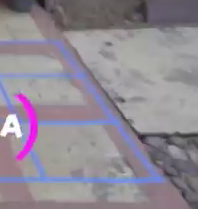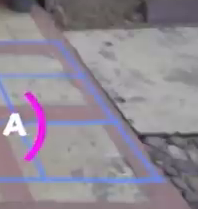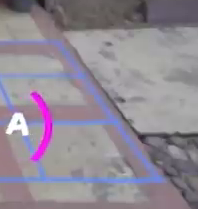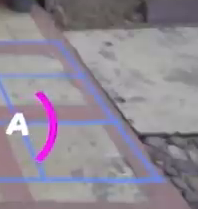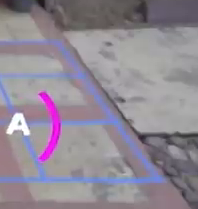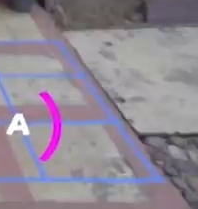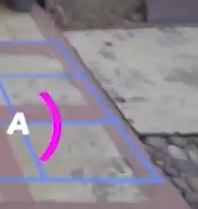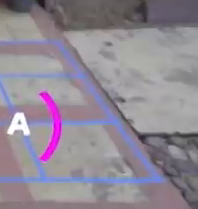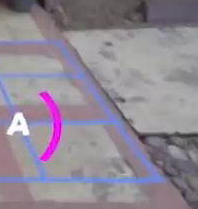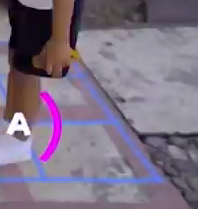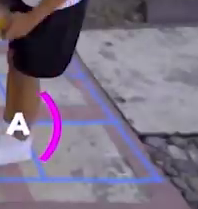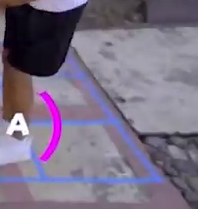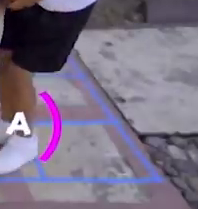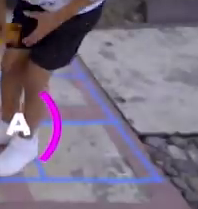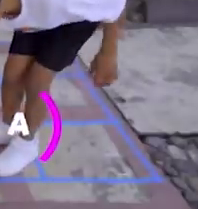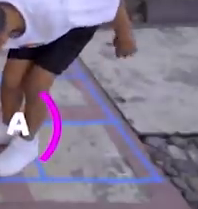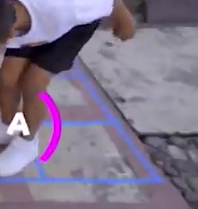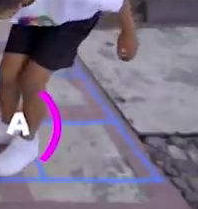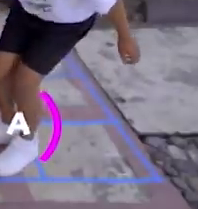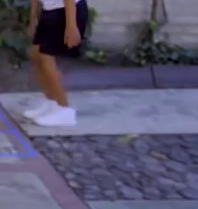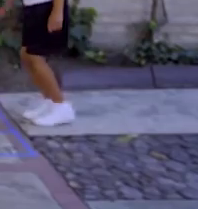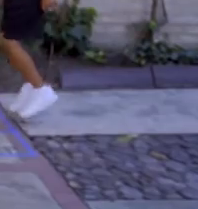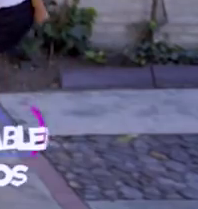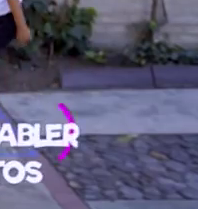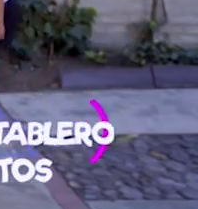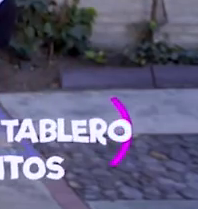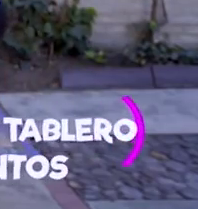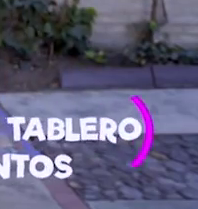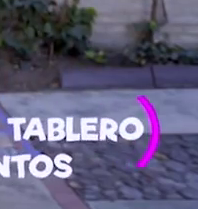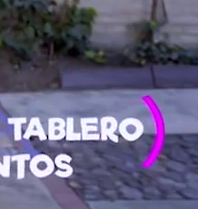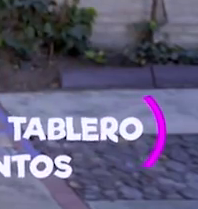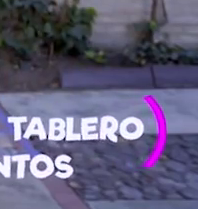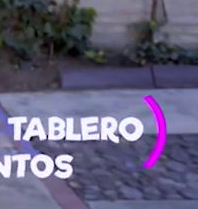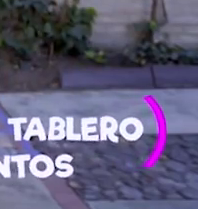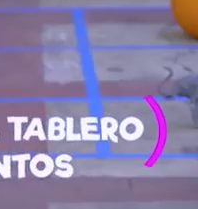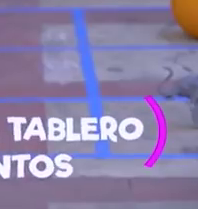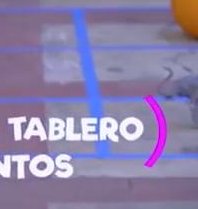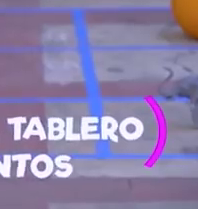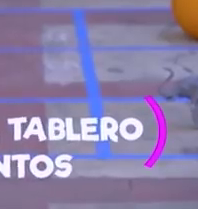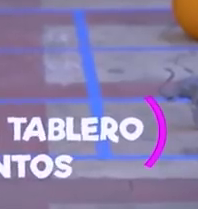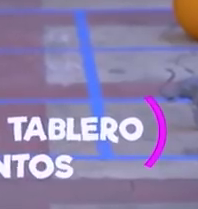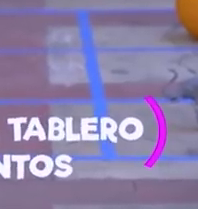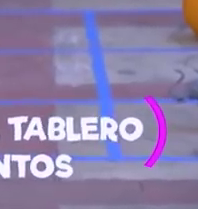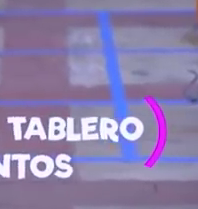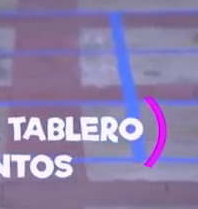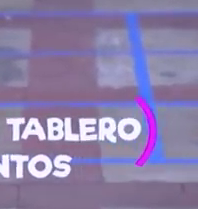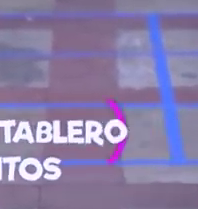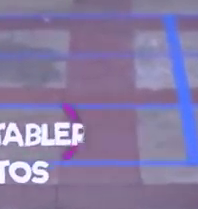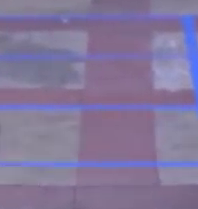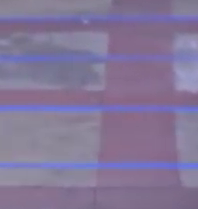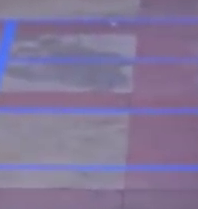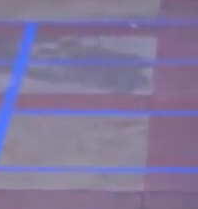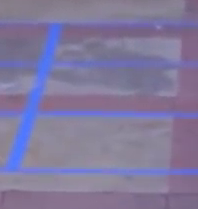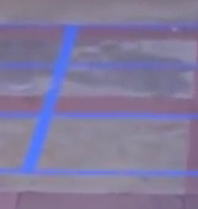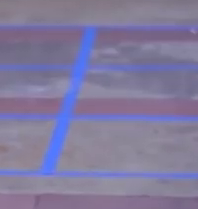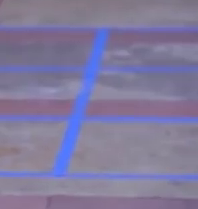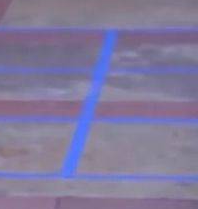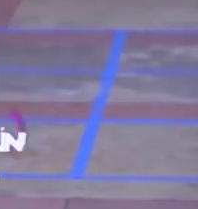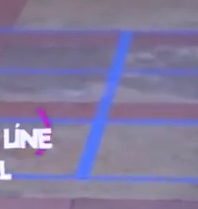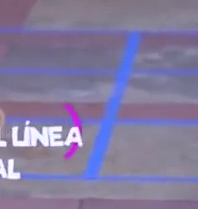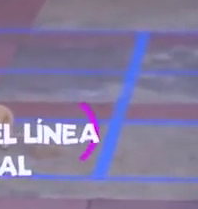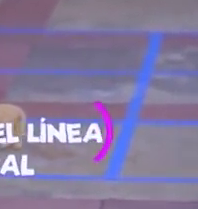niños, pues el día de hoy ha sido todo. Maestro, muchísimas gracias por esta clase tan divertida y tan de adivinanzas. Esto me gustó mucho. A mí me encantó